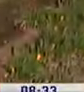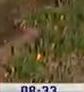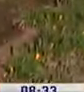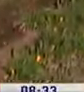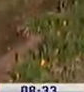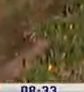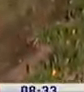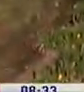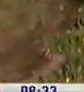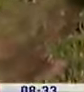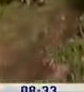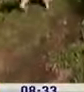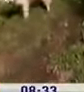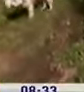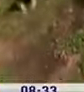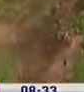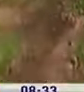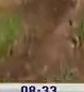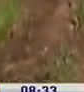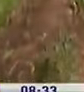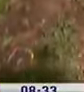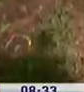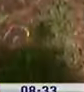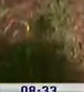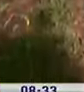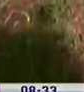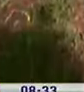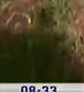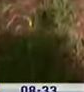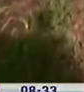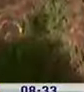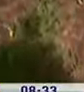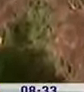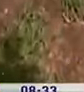Vea. Venga, funda para dos capulis.